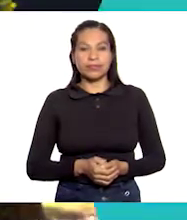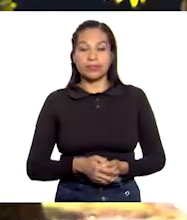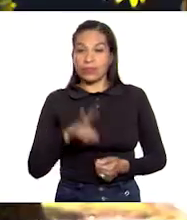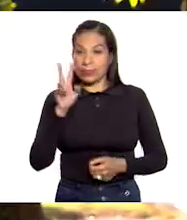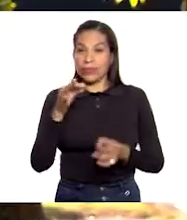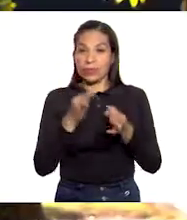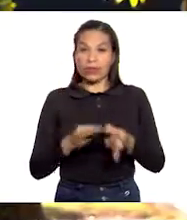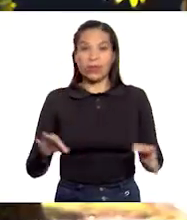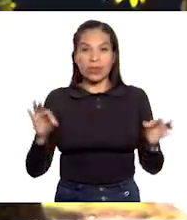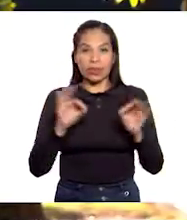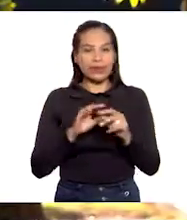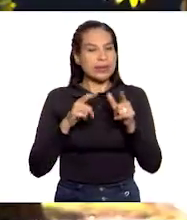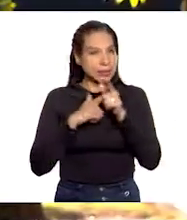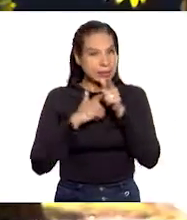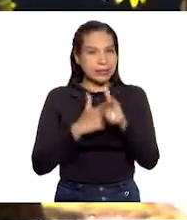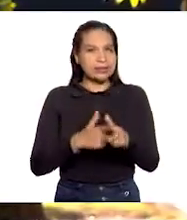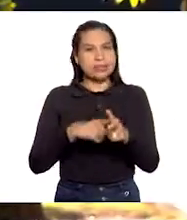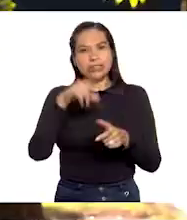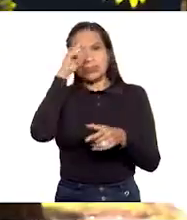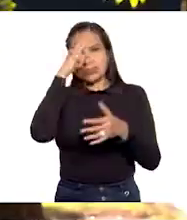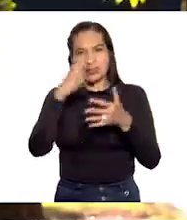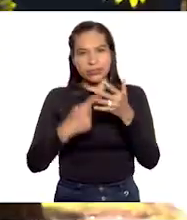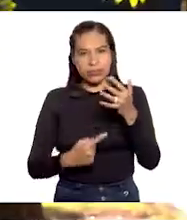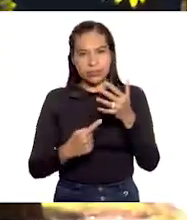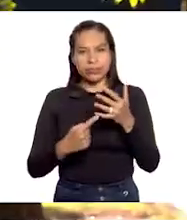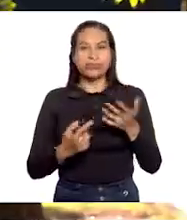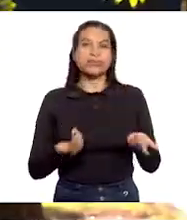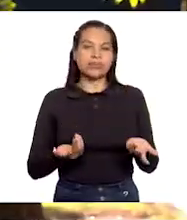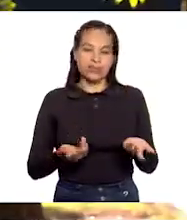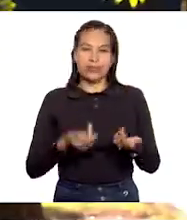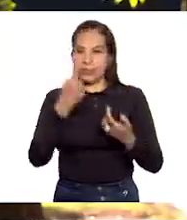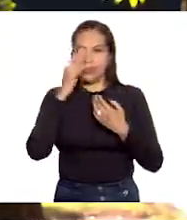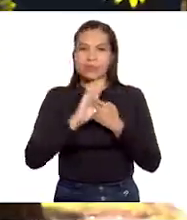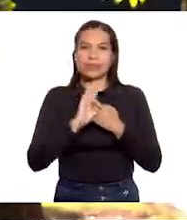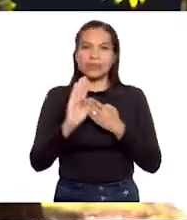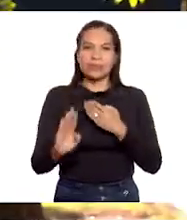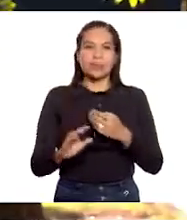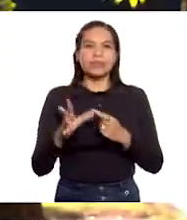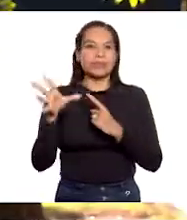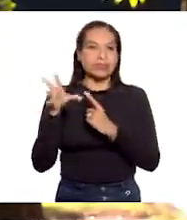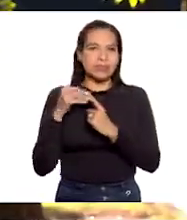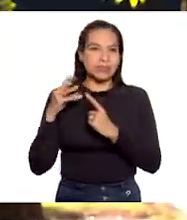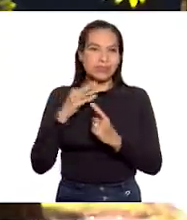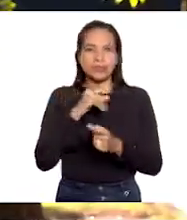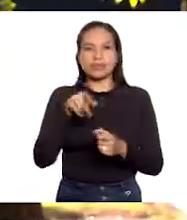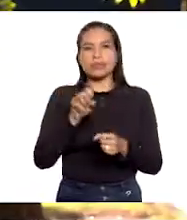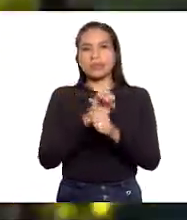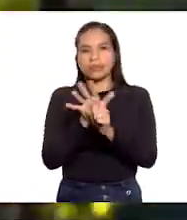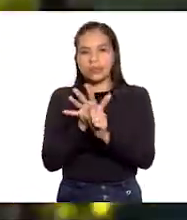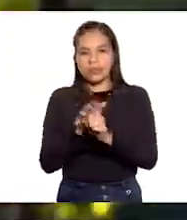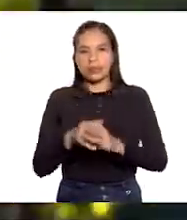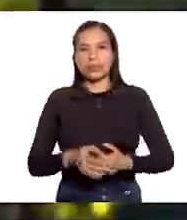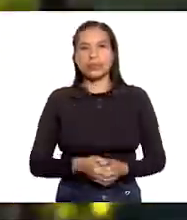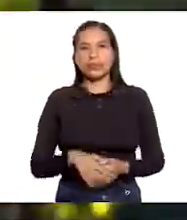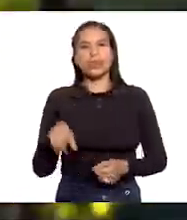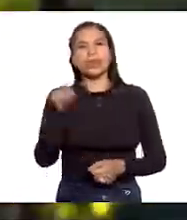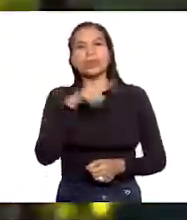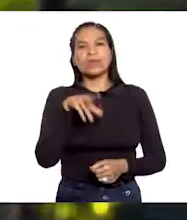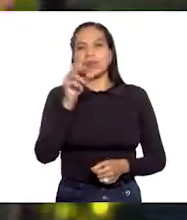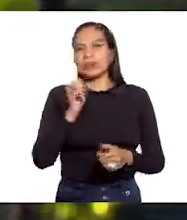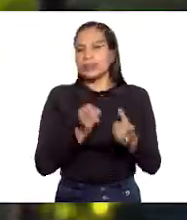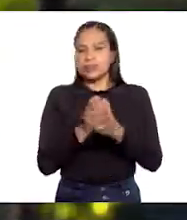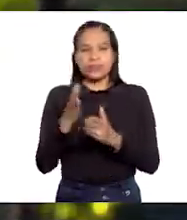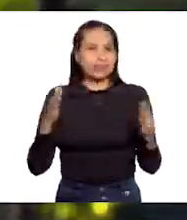Es muy importante continuar con las recomendaciones para evitar contagios de COVID. Trata de